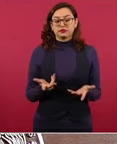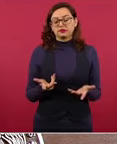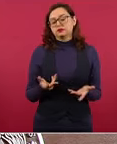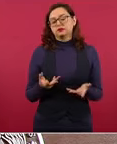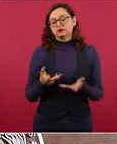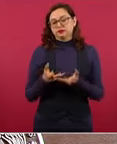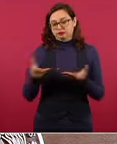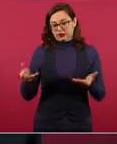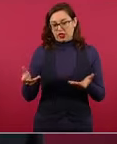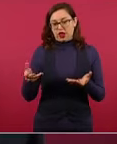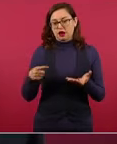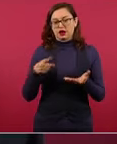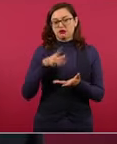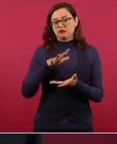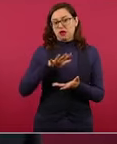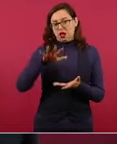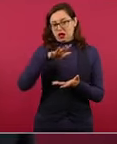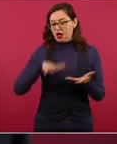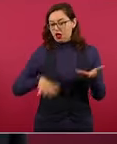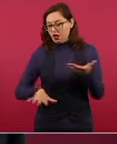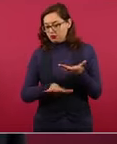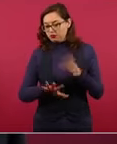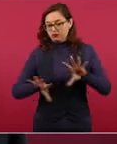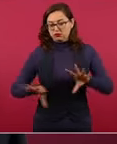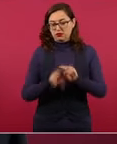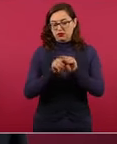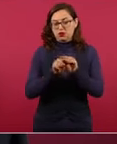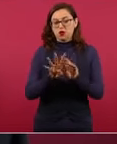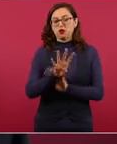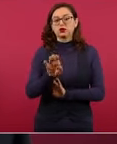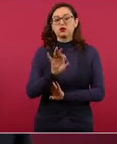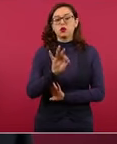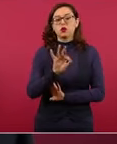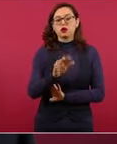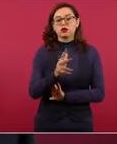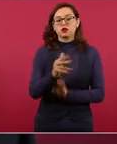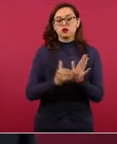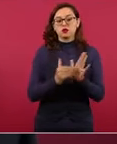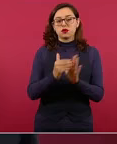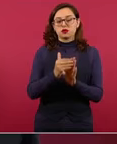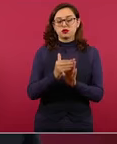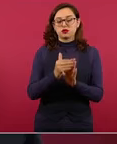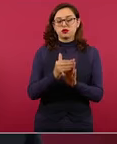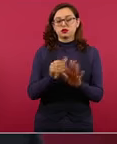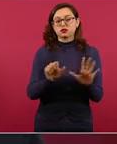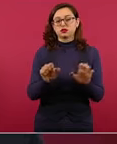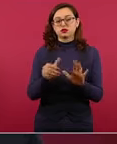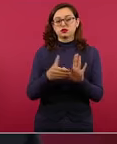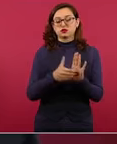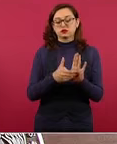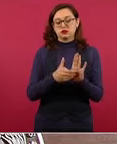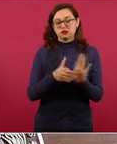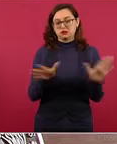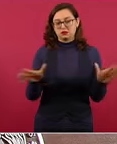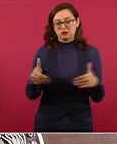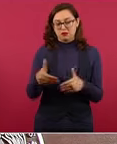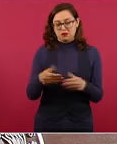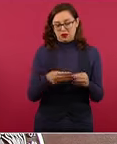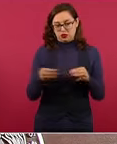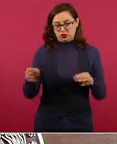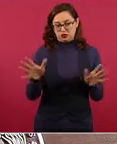subterráneas con un total de 448 millones 600 mil metros cúbicos el 87 por ciento